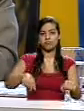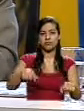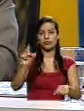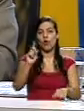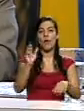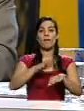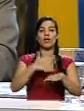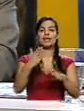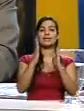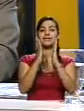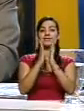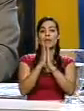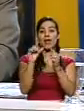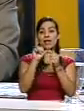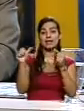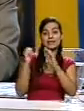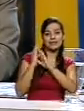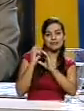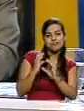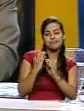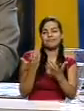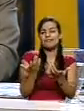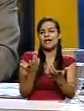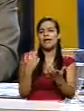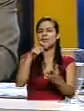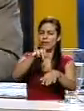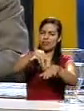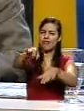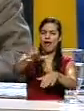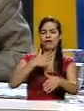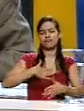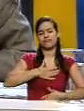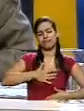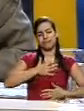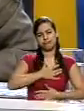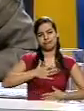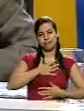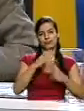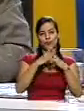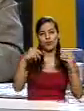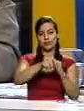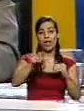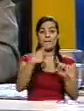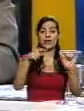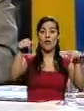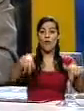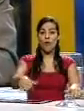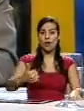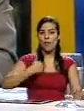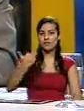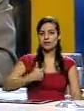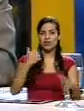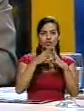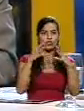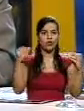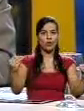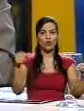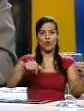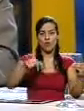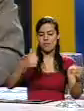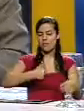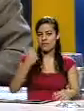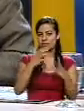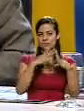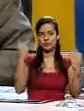Semana Santa se la vamos a dejar a los amigos que disfruten, pero este martes vamos a aprovechar al máximo el día de